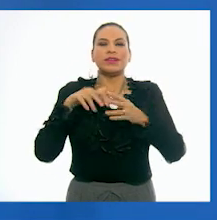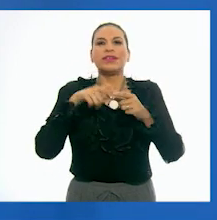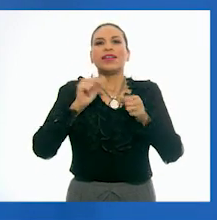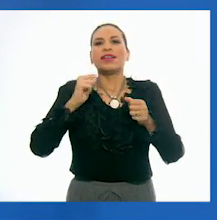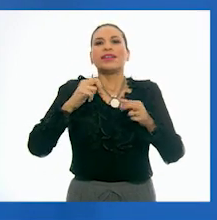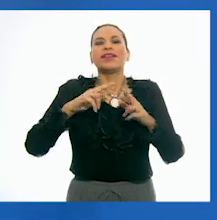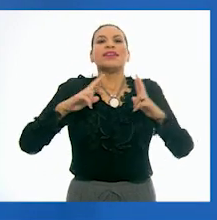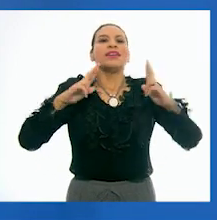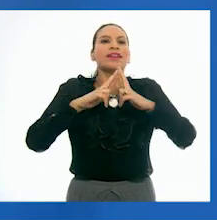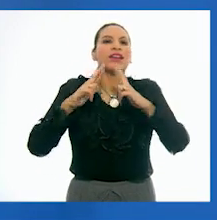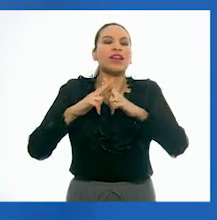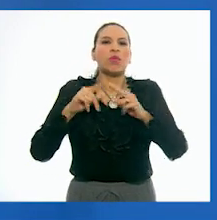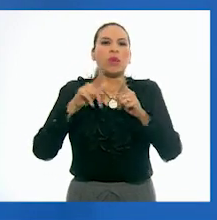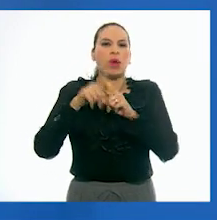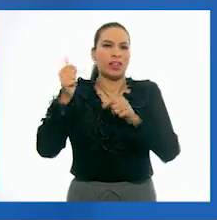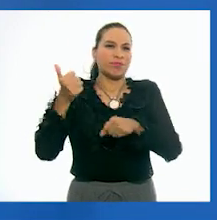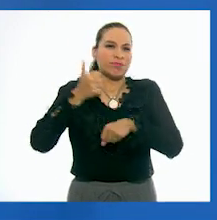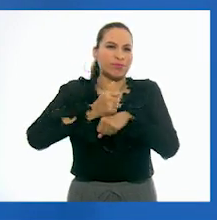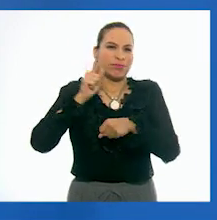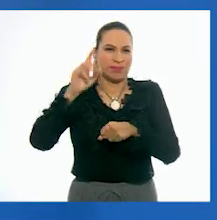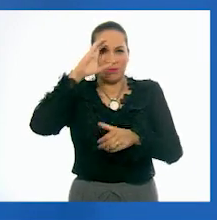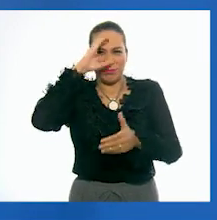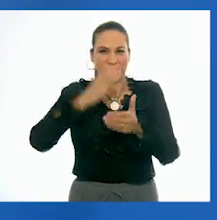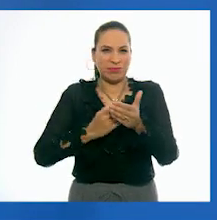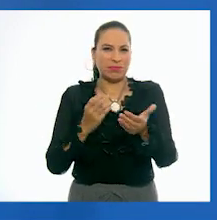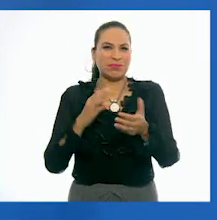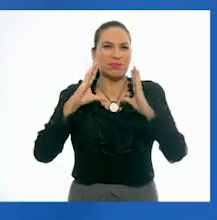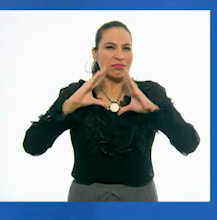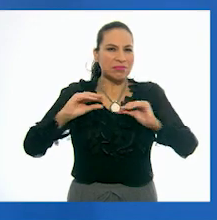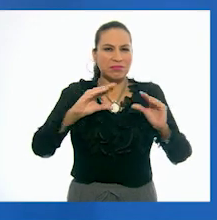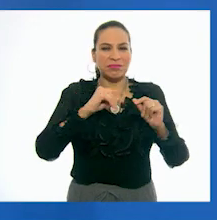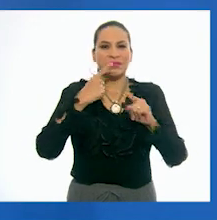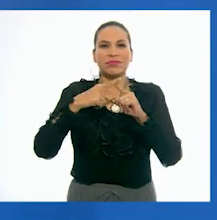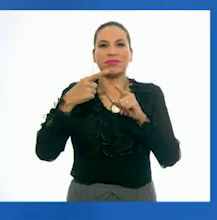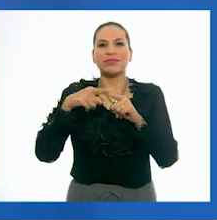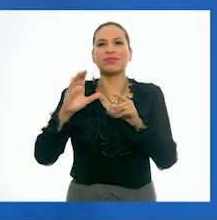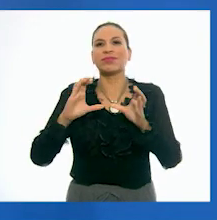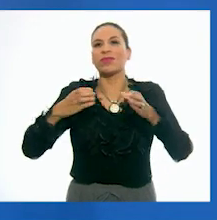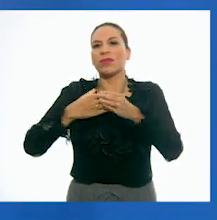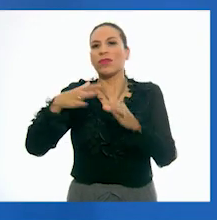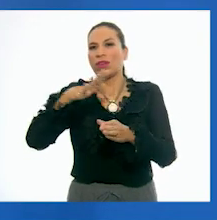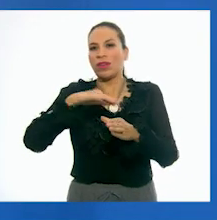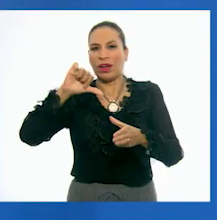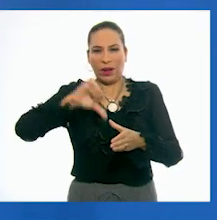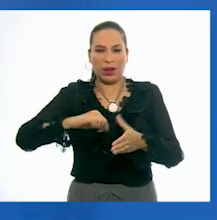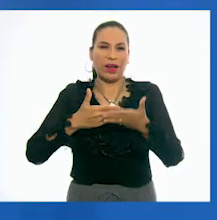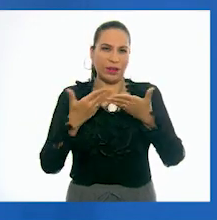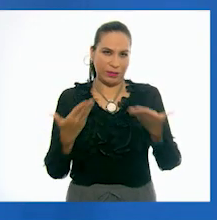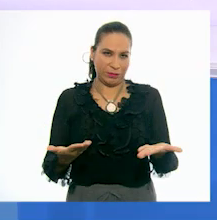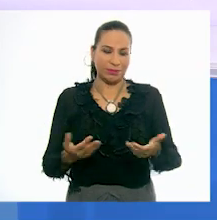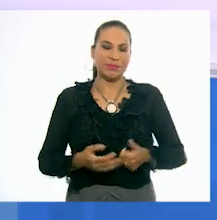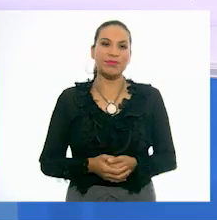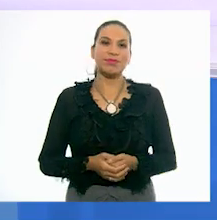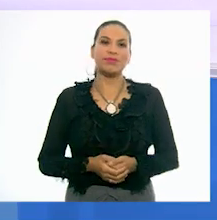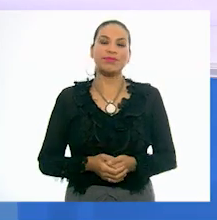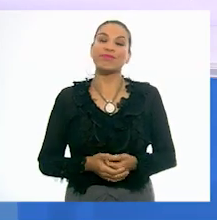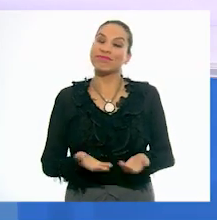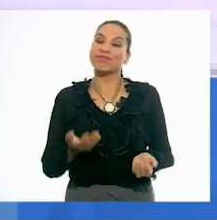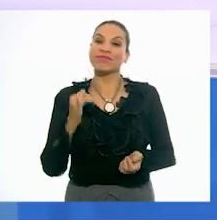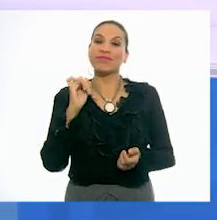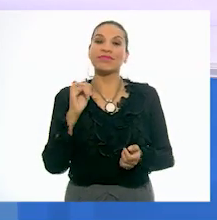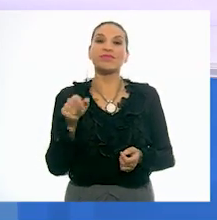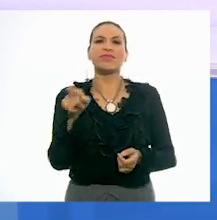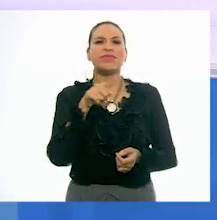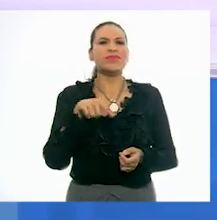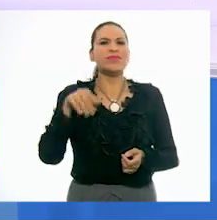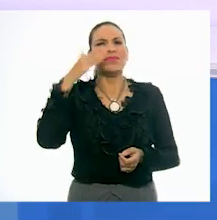que se dio debido a la evangelización y que es posible verla en distintas comunidades hoy en día. Así es, porque